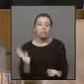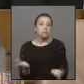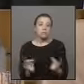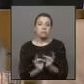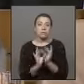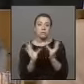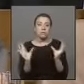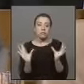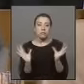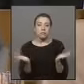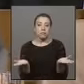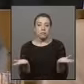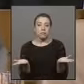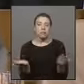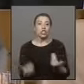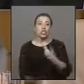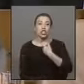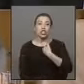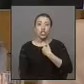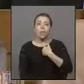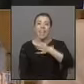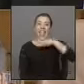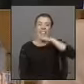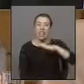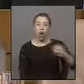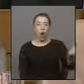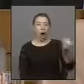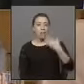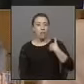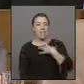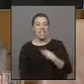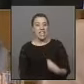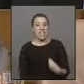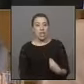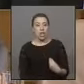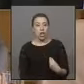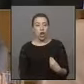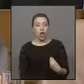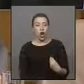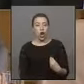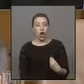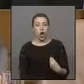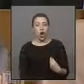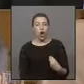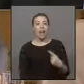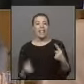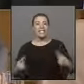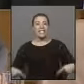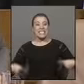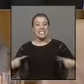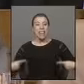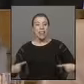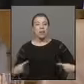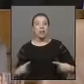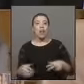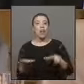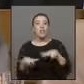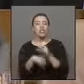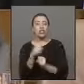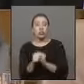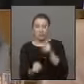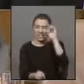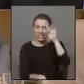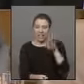Indudablemente. Yo, mi hijo, me dijeron que mi hijo iba a tener, que iba a parar en una silla de ruedas a los 18 años. ¿Sabe usted?